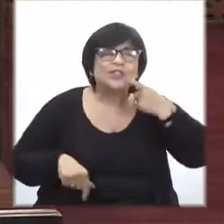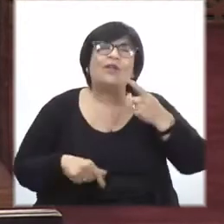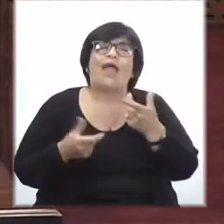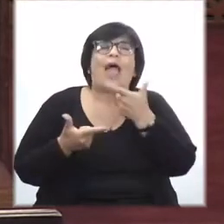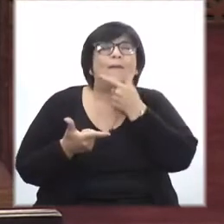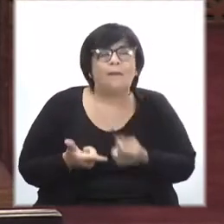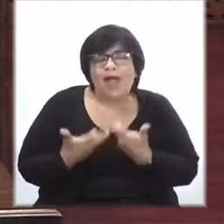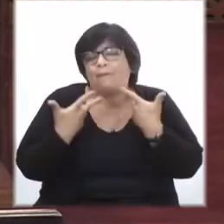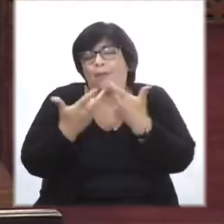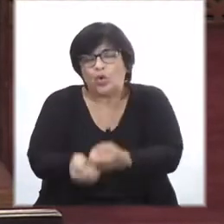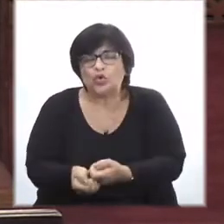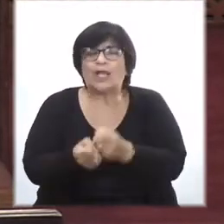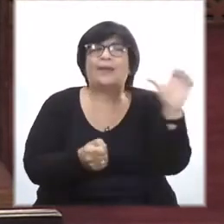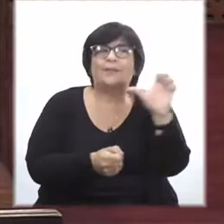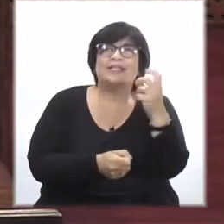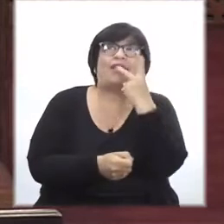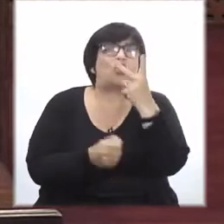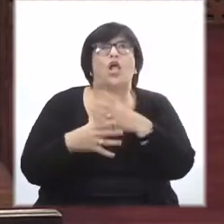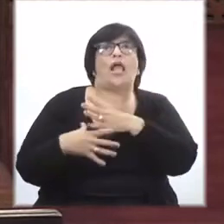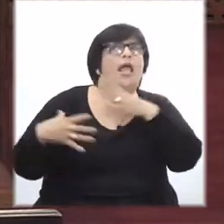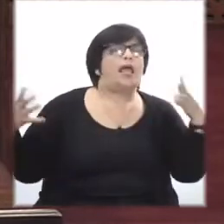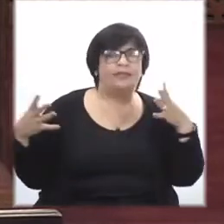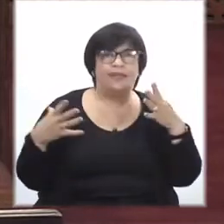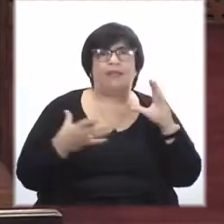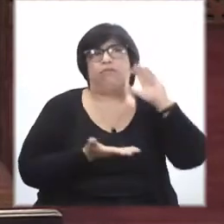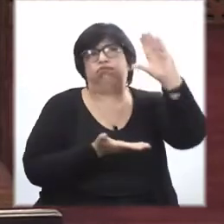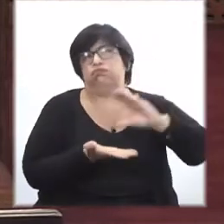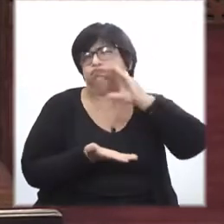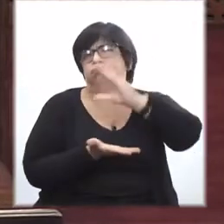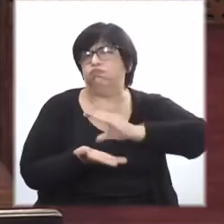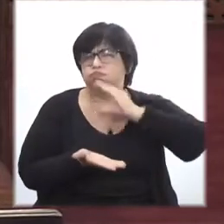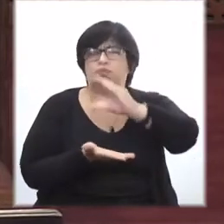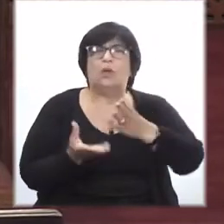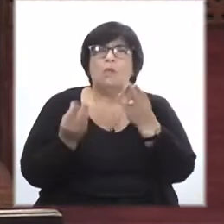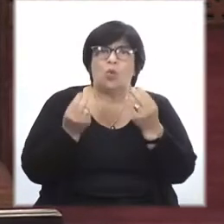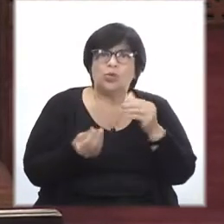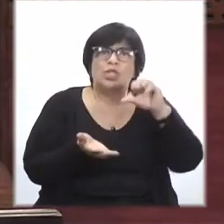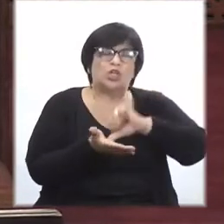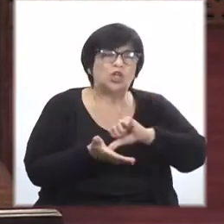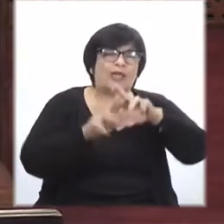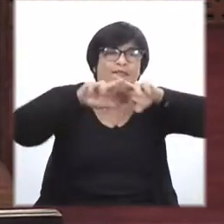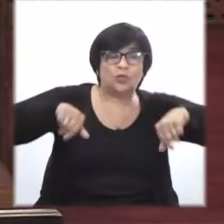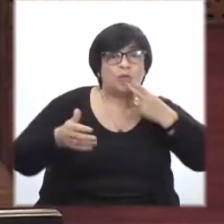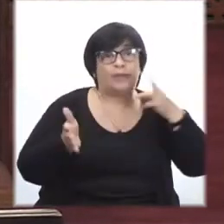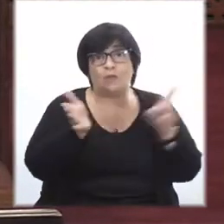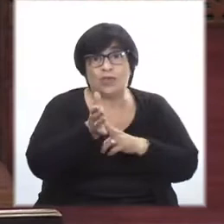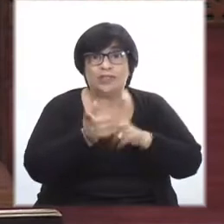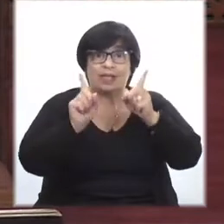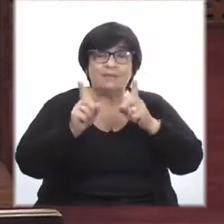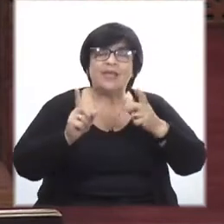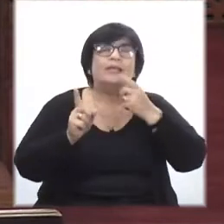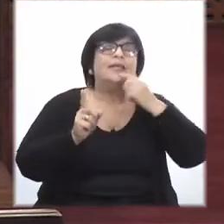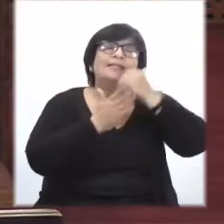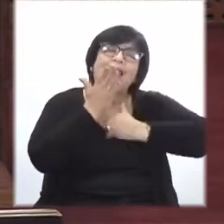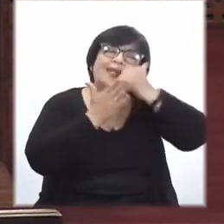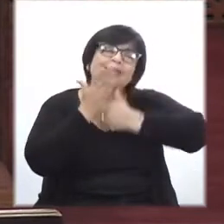multinacionales forestales celulósicas altamente subsidiadas mediante regímenes de zona franca y exenciones tributarias contra medianos